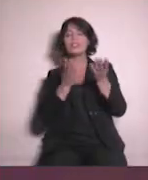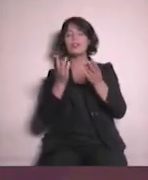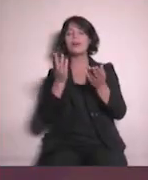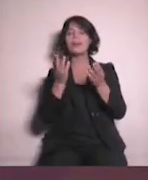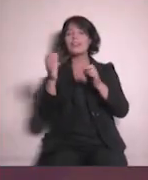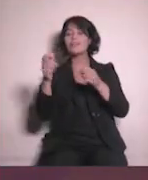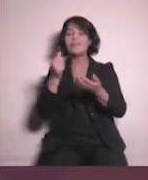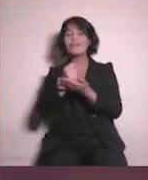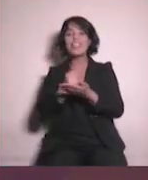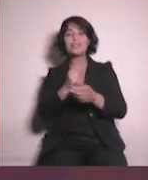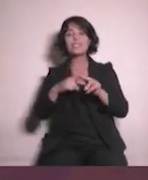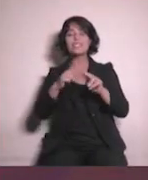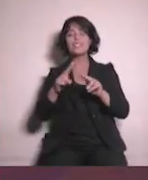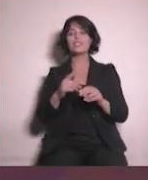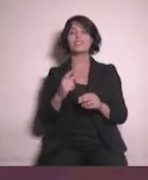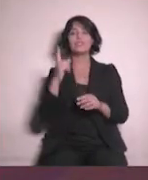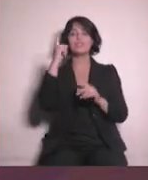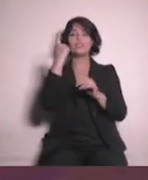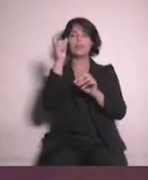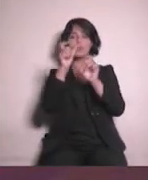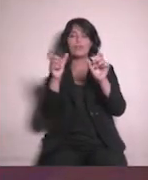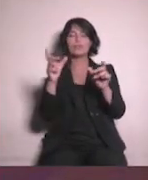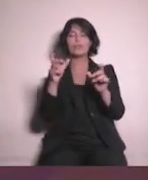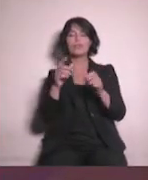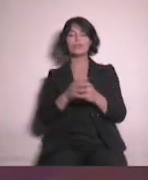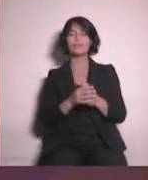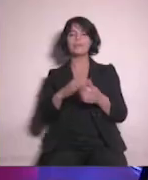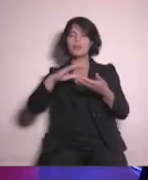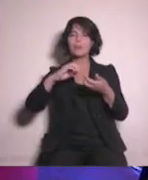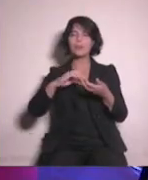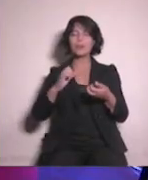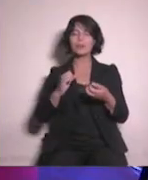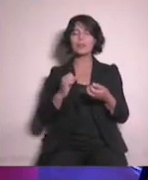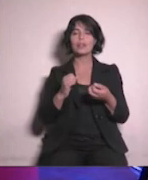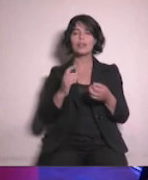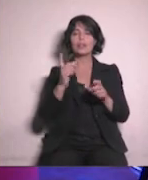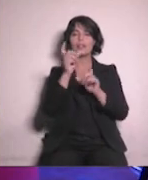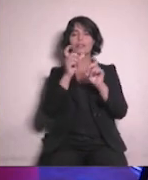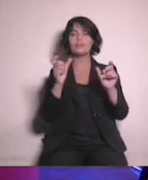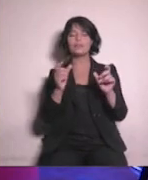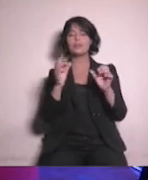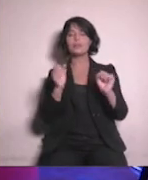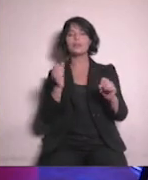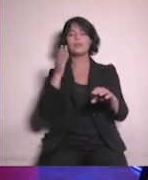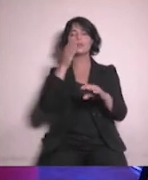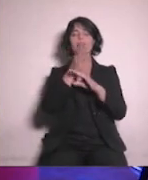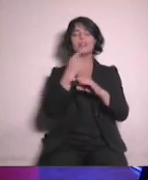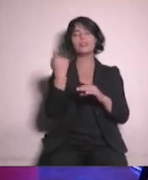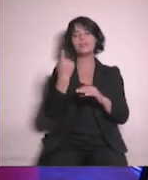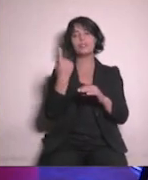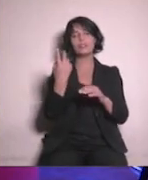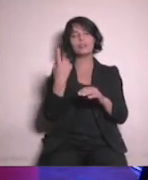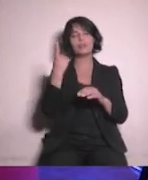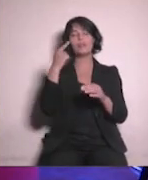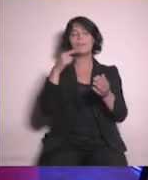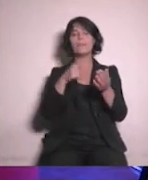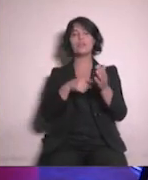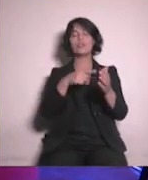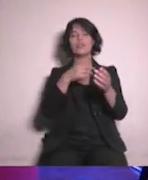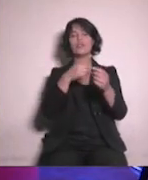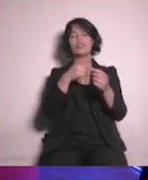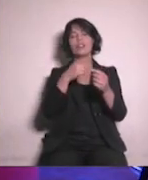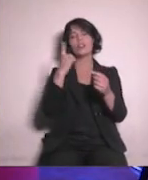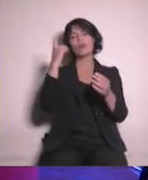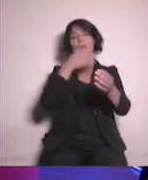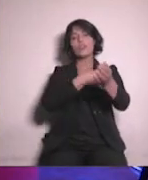casi 1.5 millones de personas. Perdón, de autoatenciones, no necesariamente son 1.5 millones de personas, gente que se autoatenció más